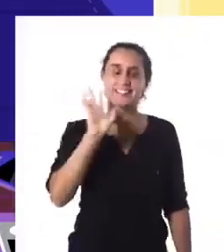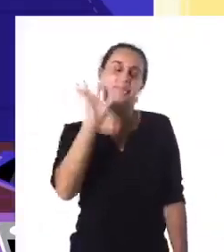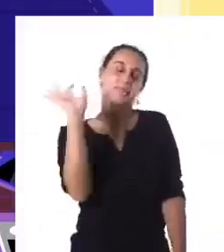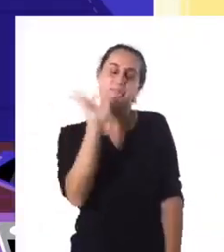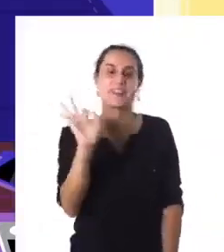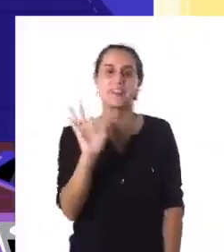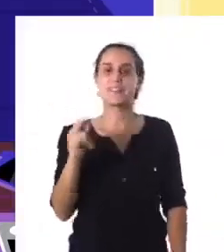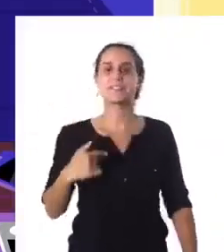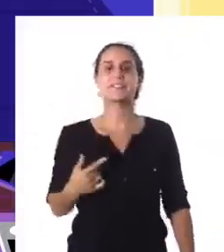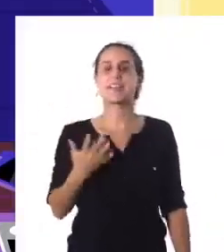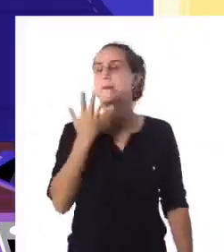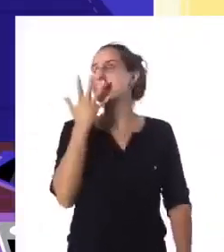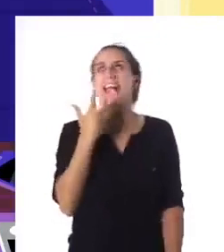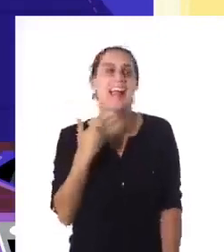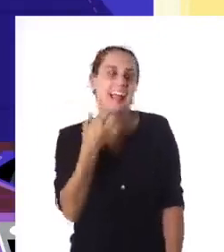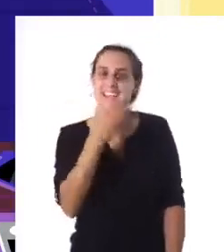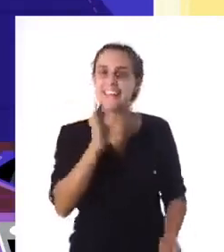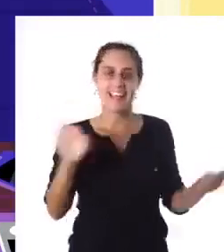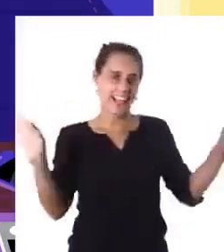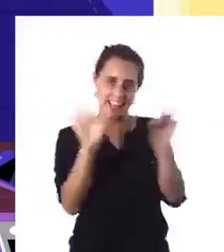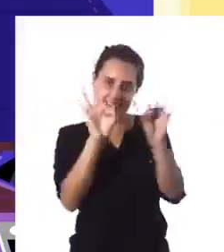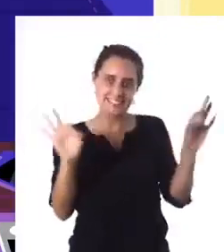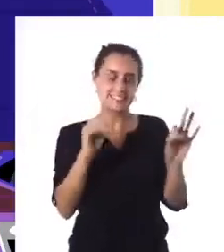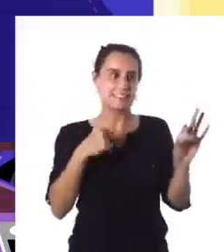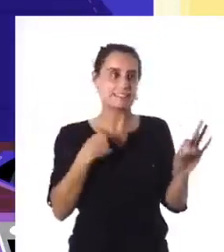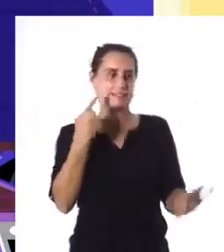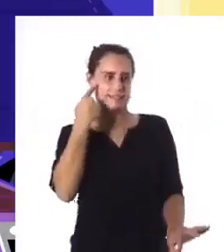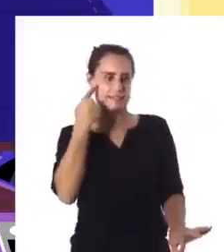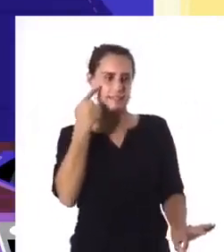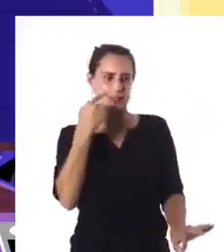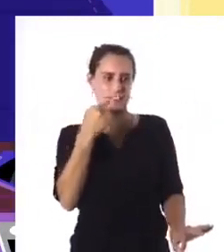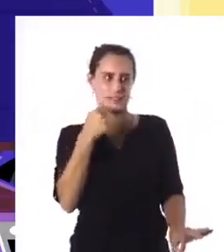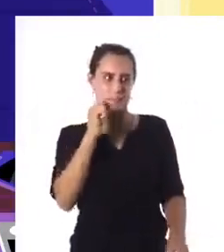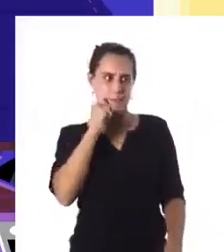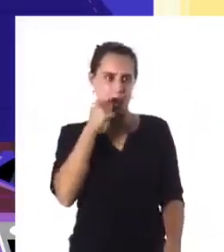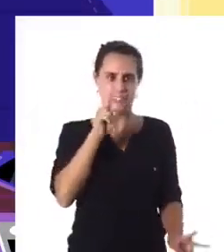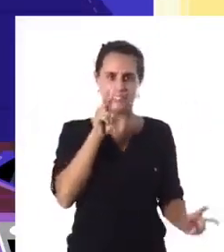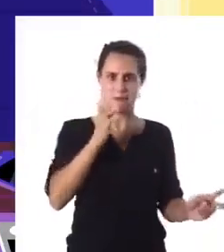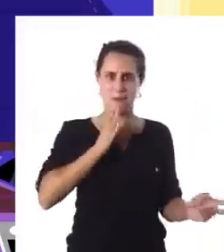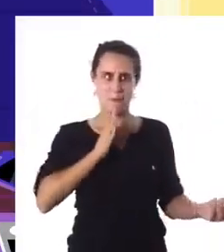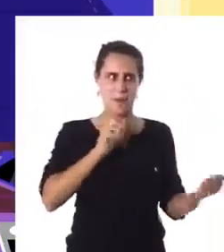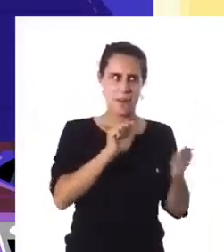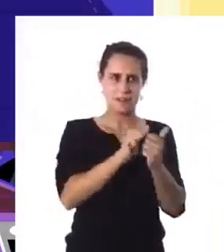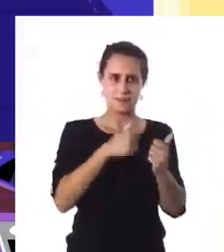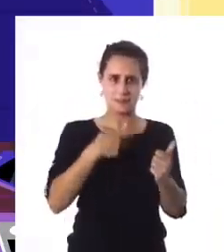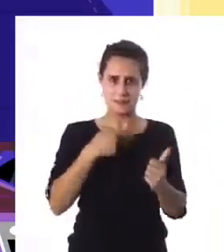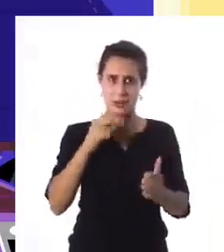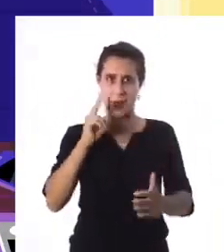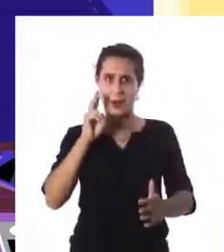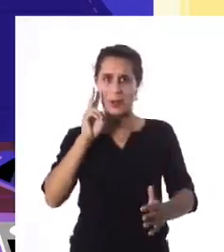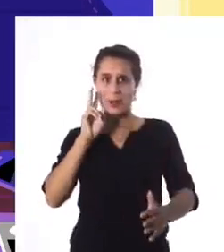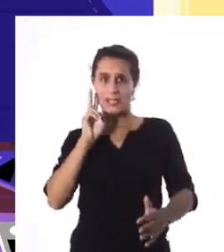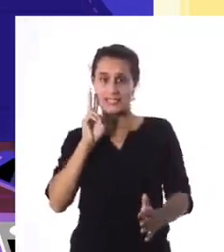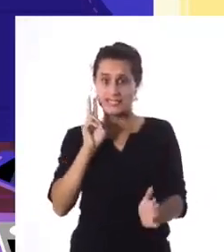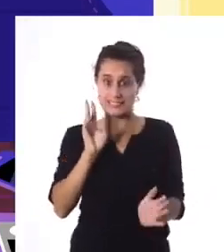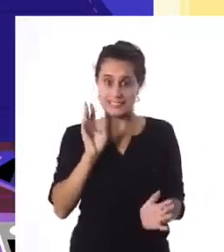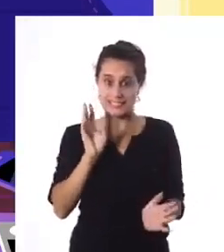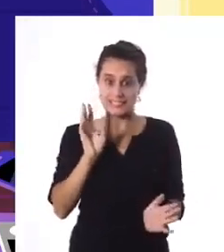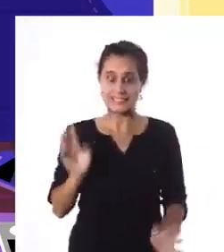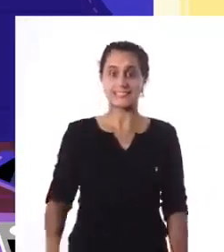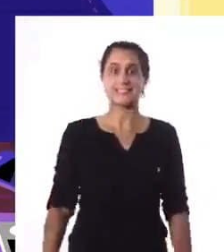Hola, lo siento. Me encanta esta canción. Espera un segundo. ¿Qué significa eso? Significa que yo soy...